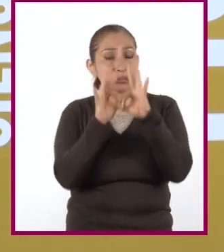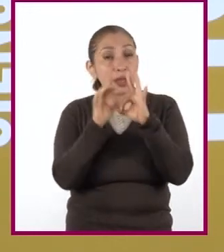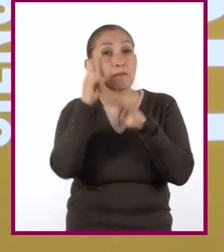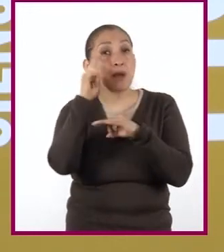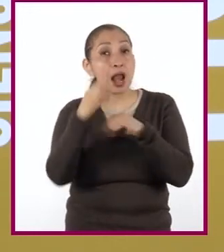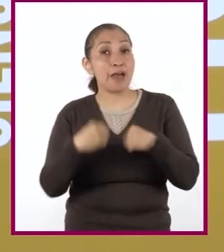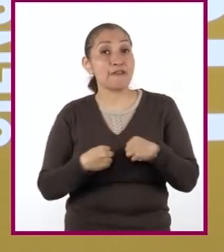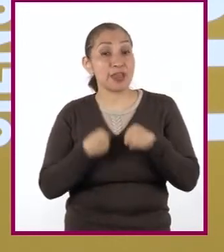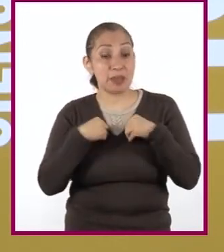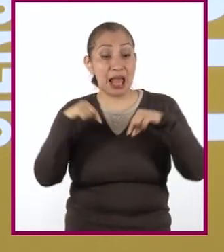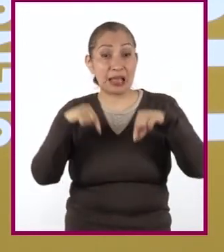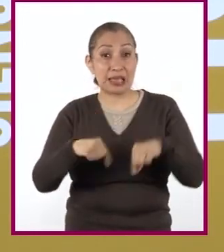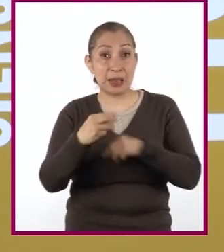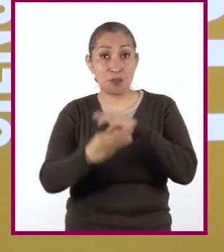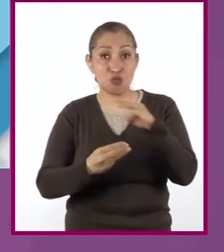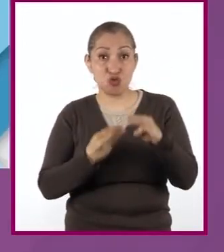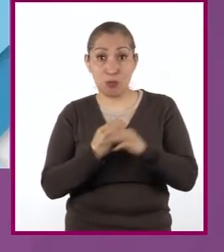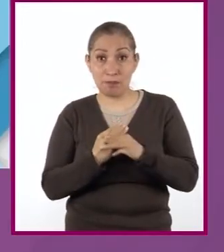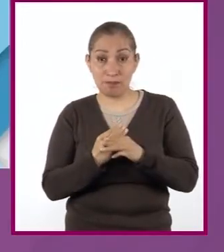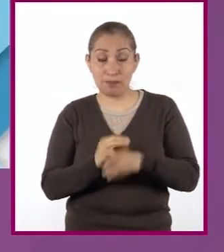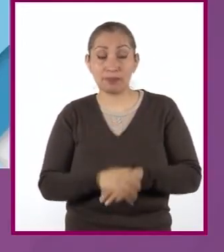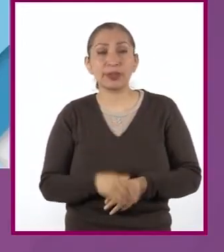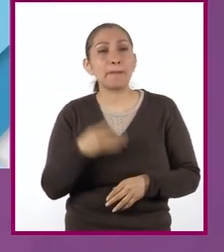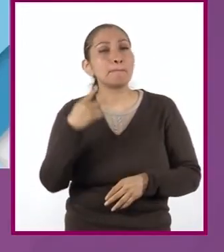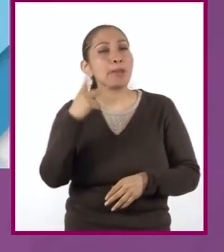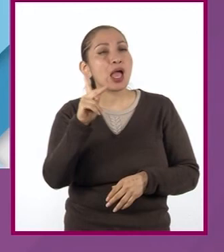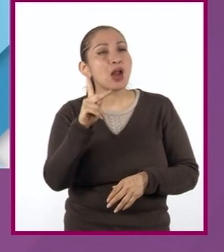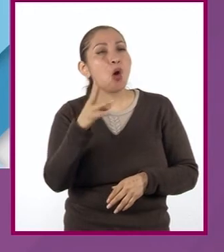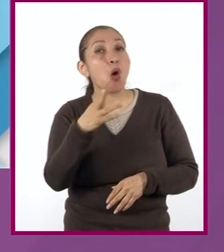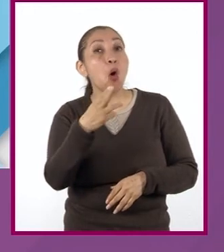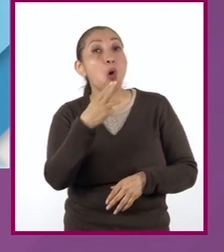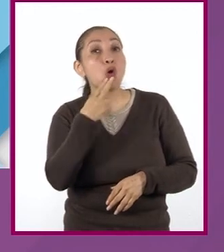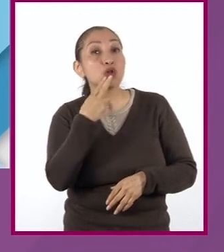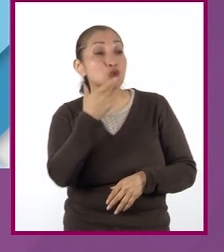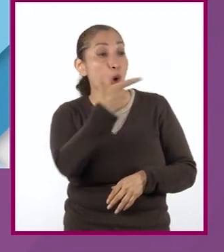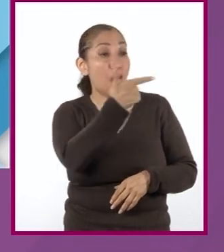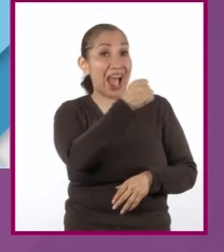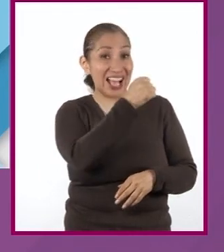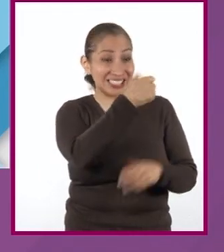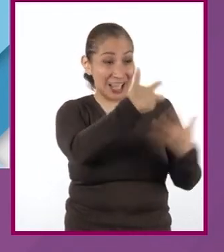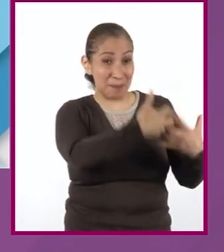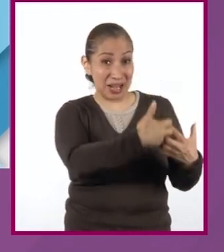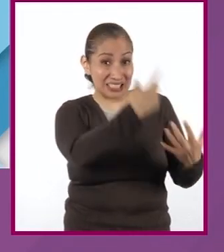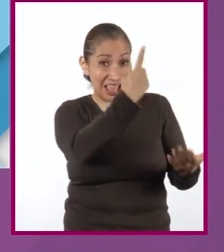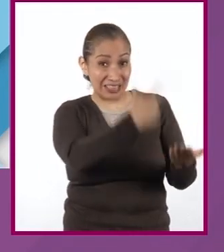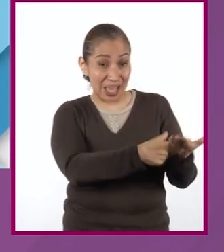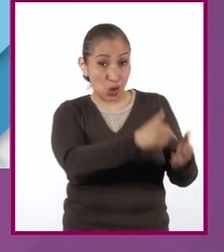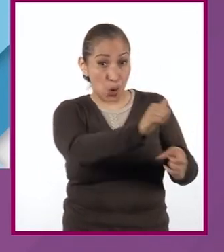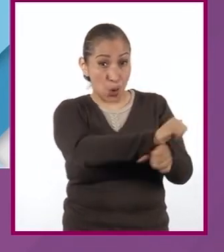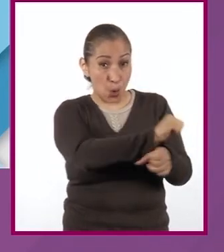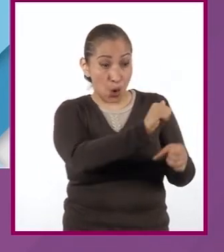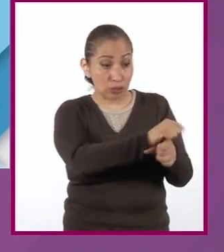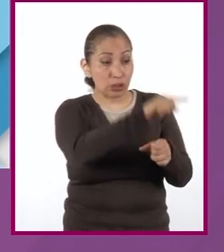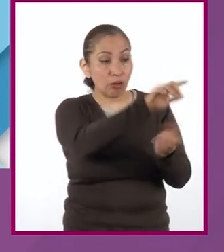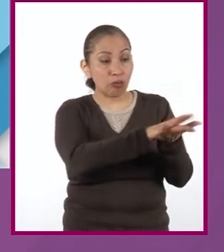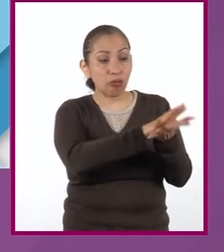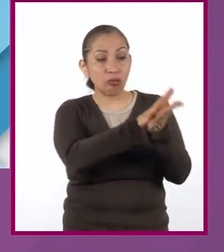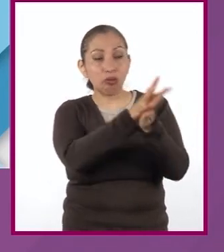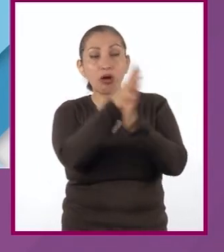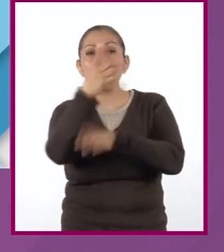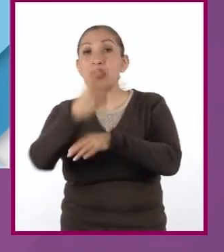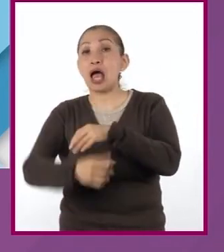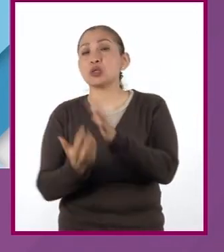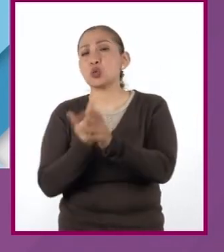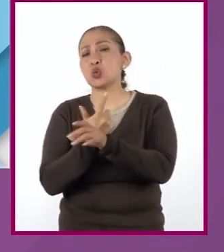para la vida en nuestro planeta. Pero la utilización de ciertos gases industriales causaron un daño muy